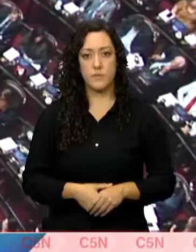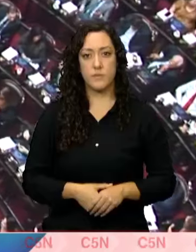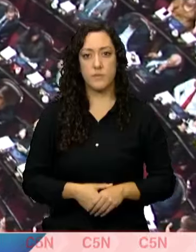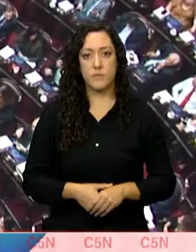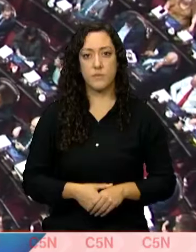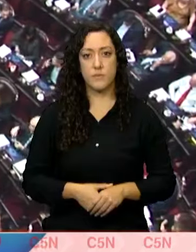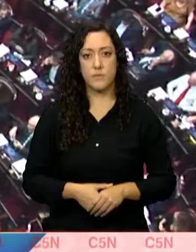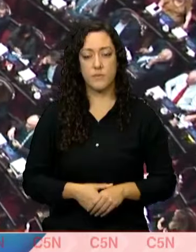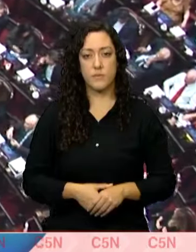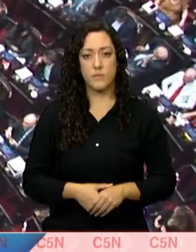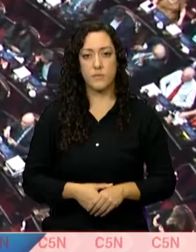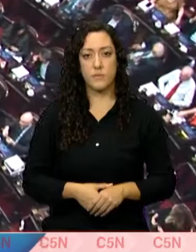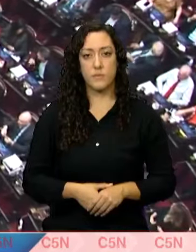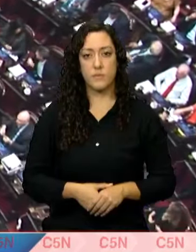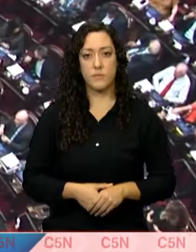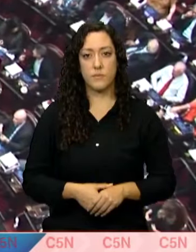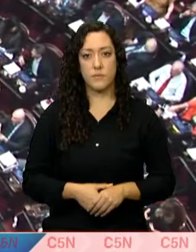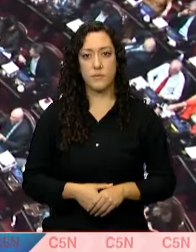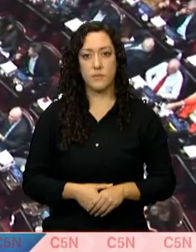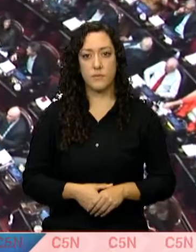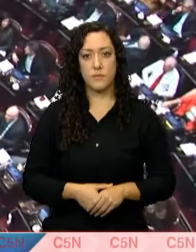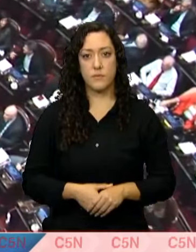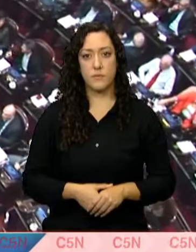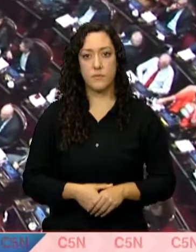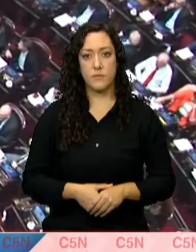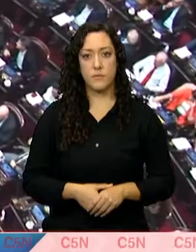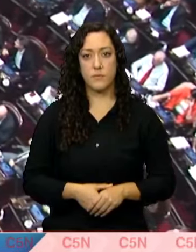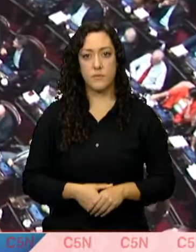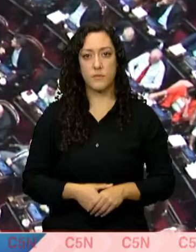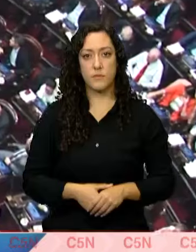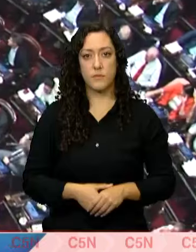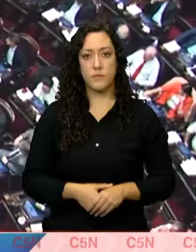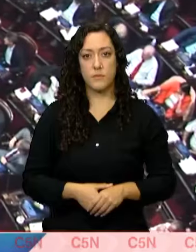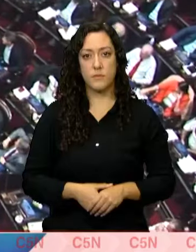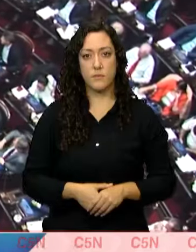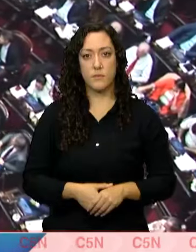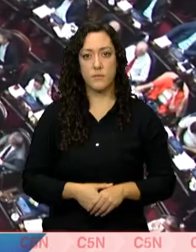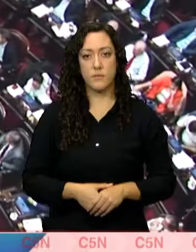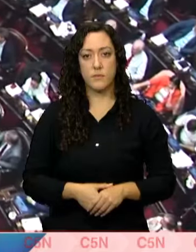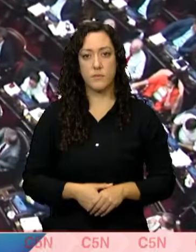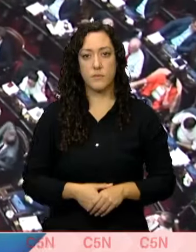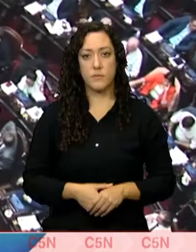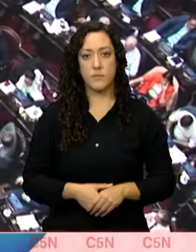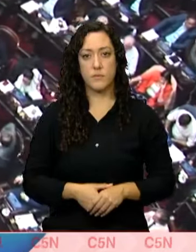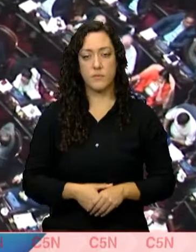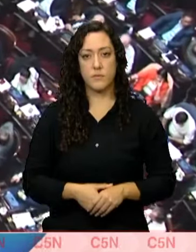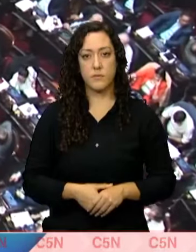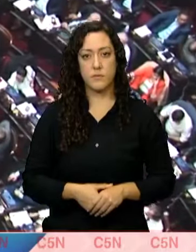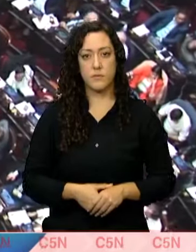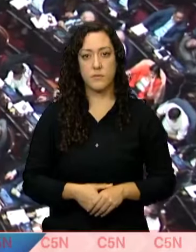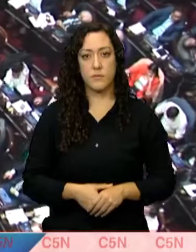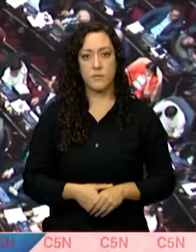Vamos a ver, porque es una votación importante esta. Y son las facultades especiales. Y sí,